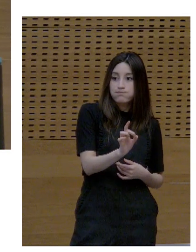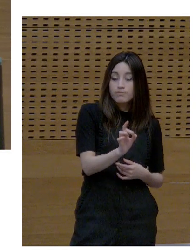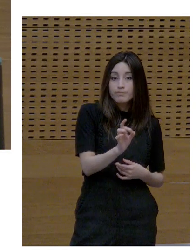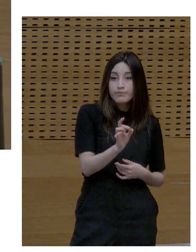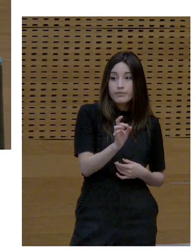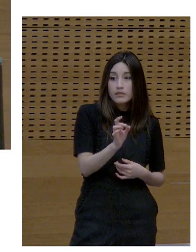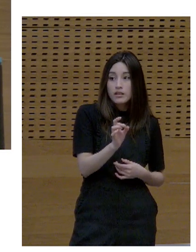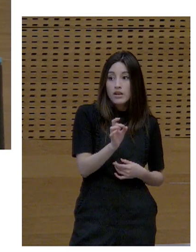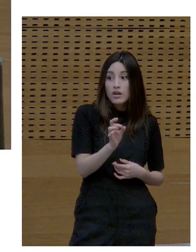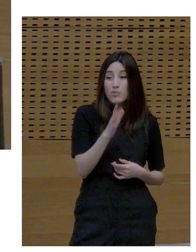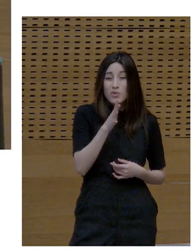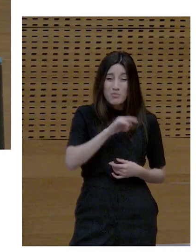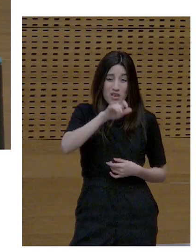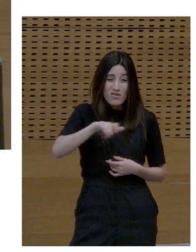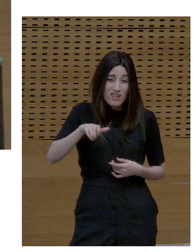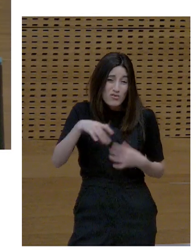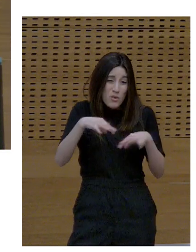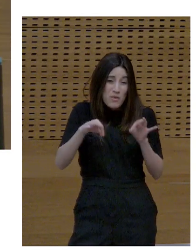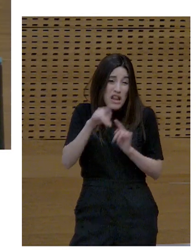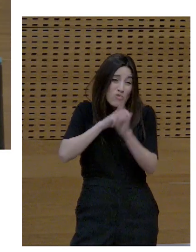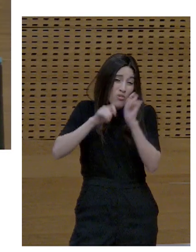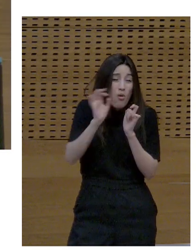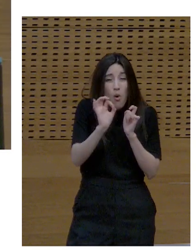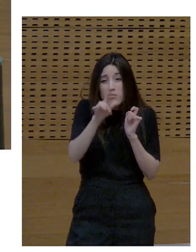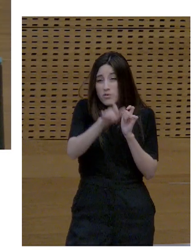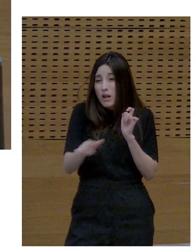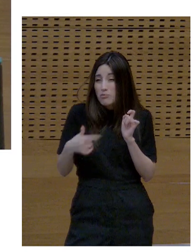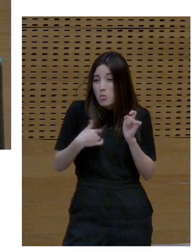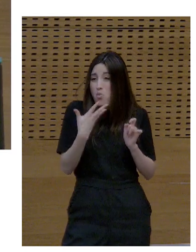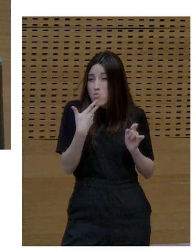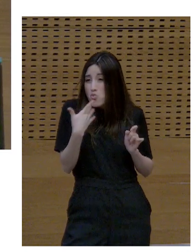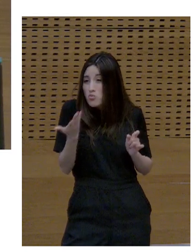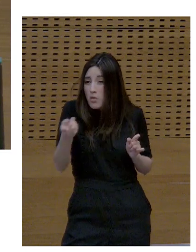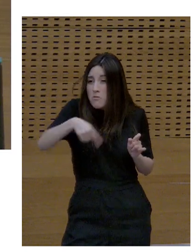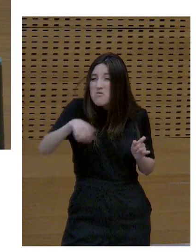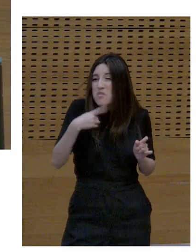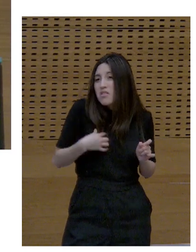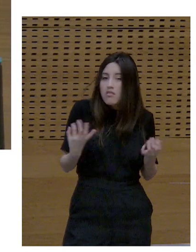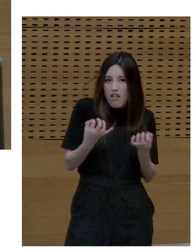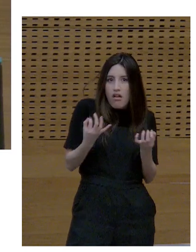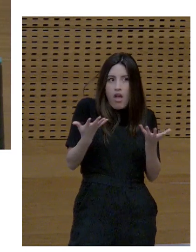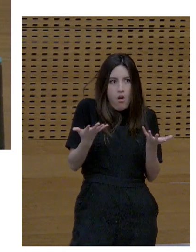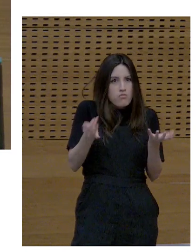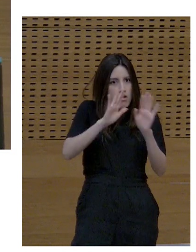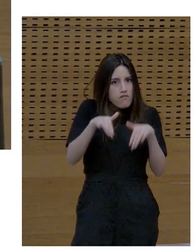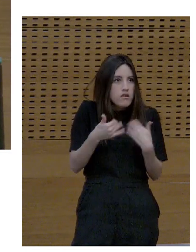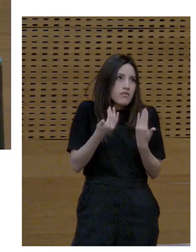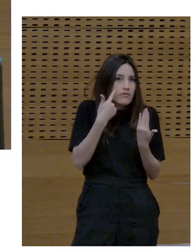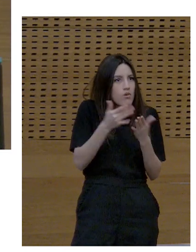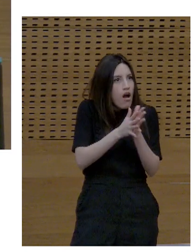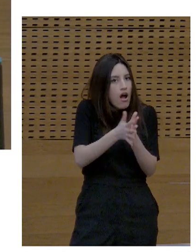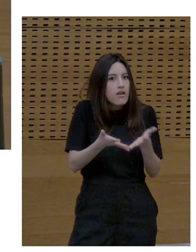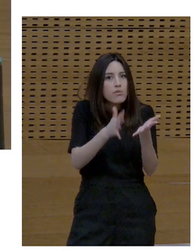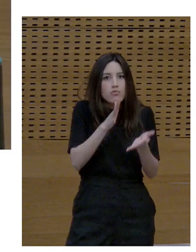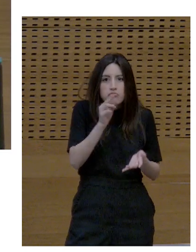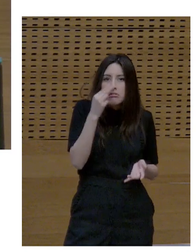sabe que estoy en ANAPAR y me dicen, pues, gente conocida que te cuentas y tal, y les animas a que vengan, parece que tienes tú algún interés,